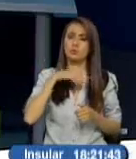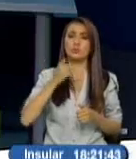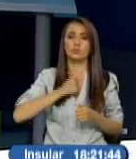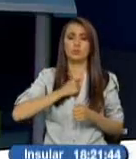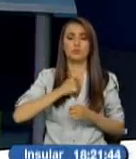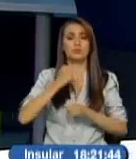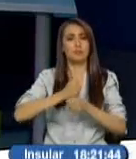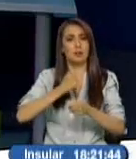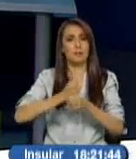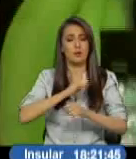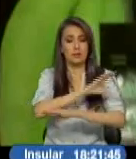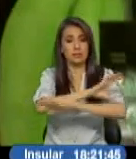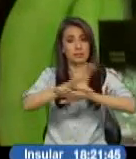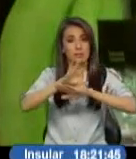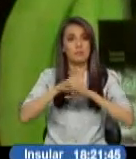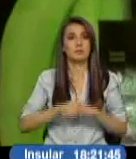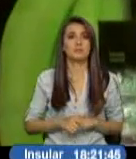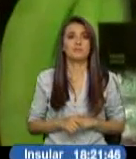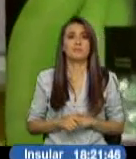en el campo.